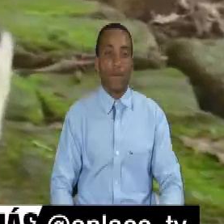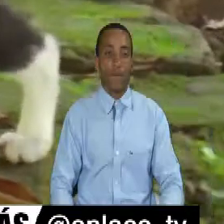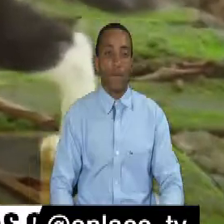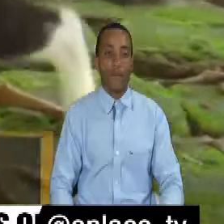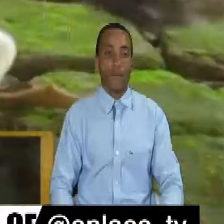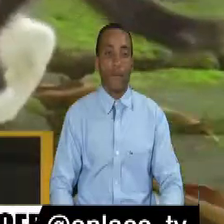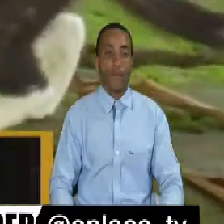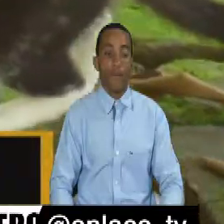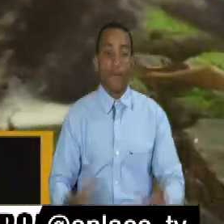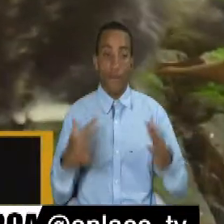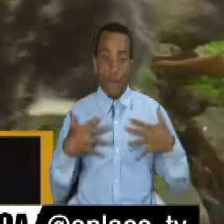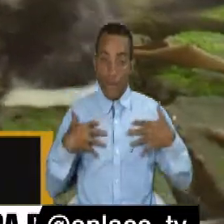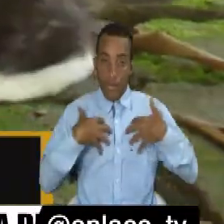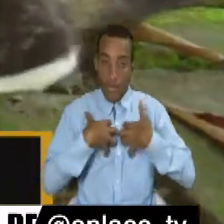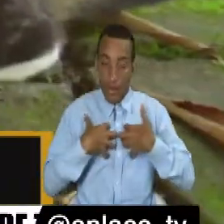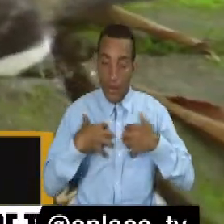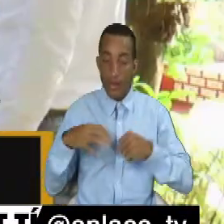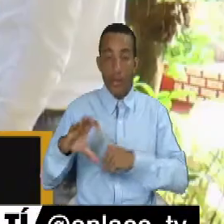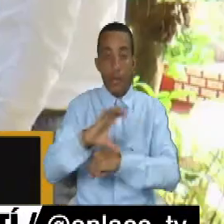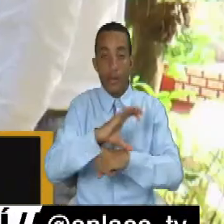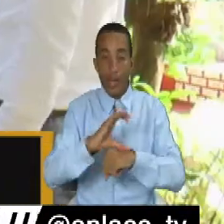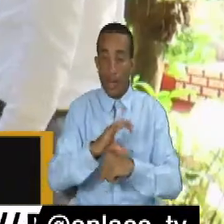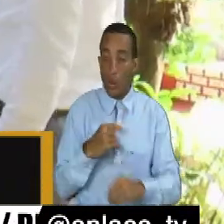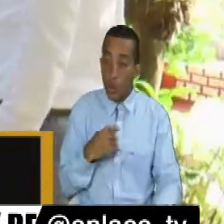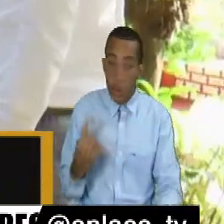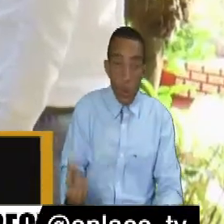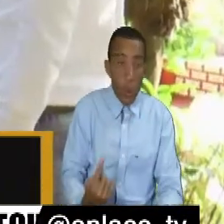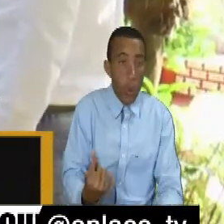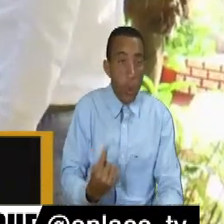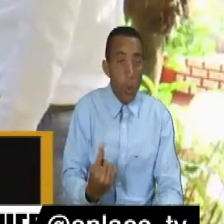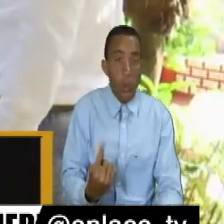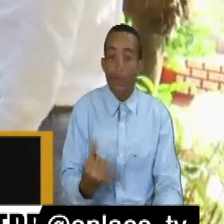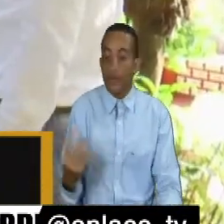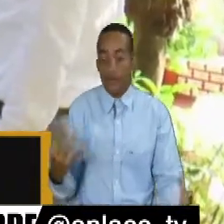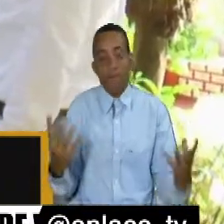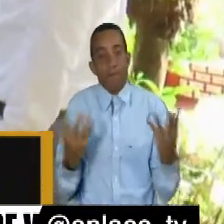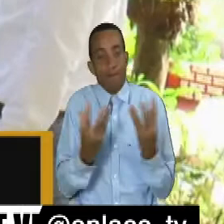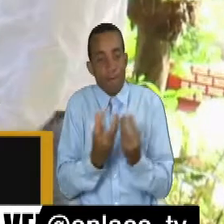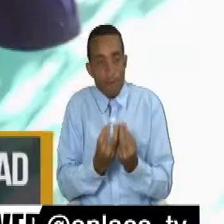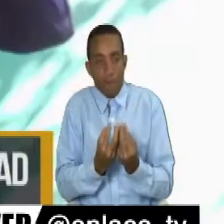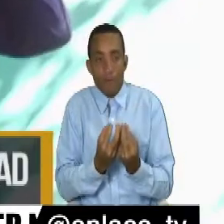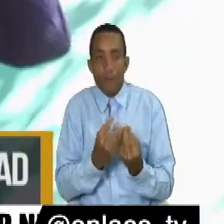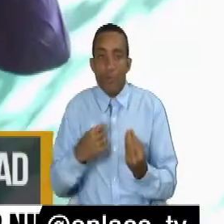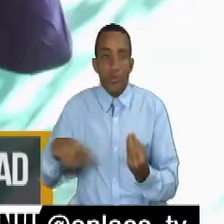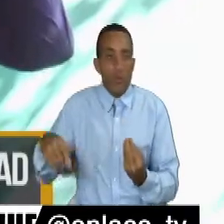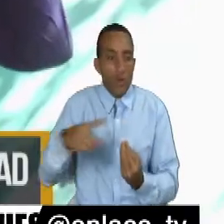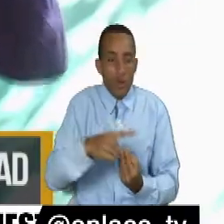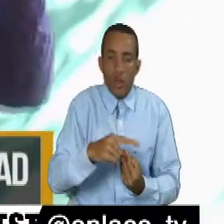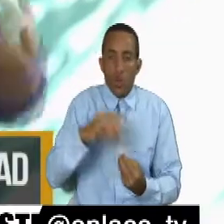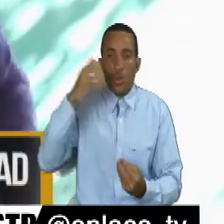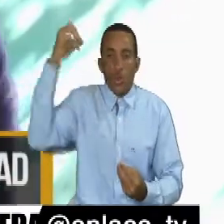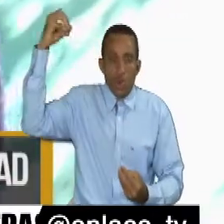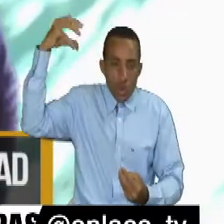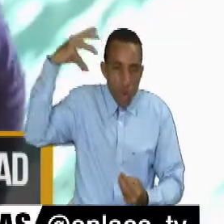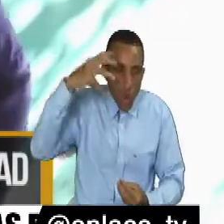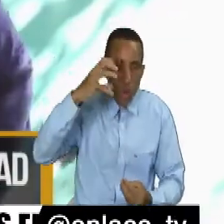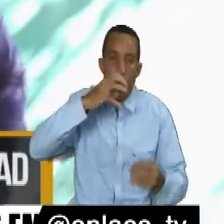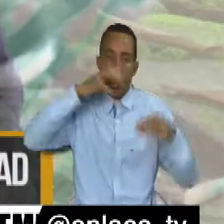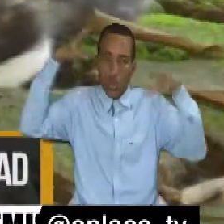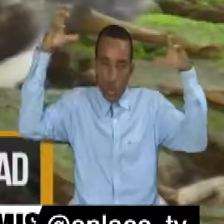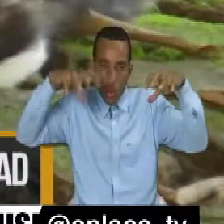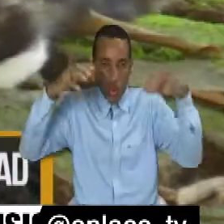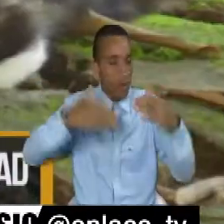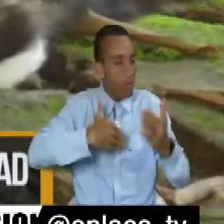Los animales de la ciudad no están solos, ellos cuentan con este grupo de guerreros que día a día, con lluvia y con sol, van llegando a los lugares